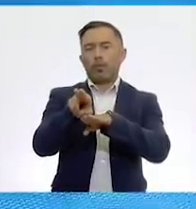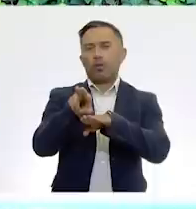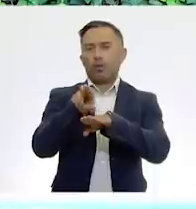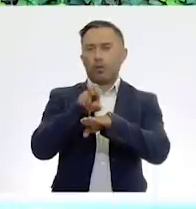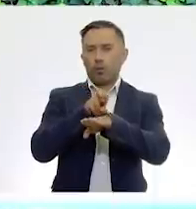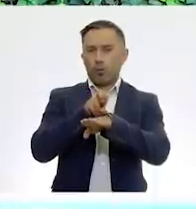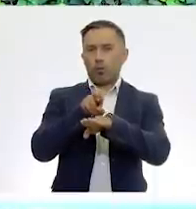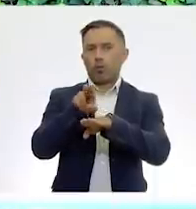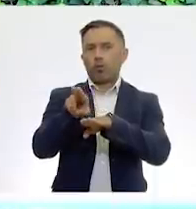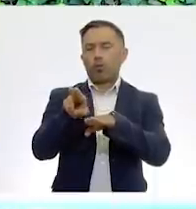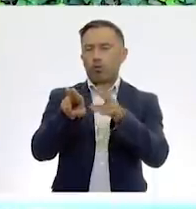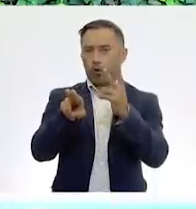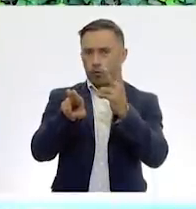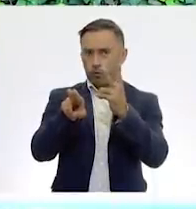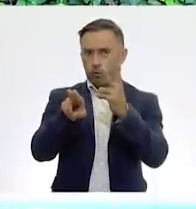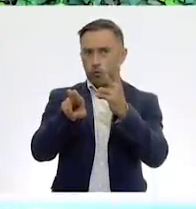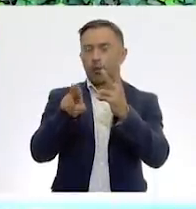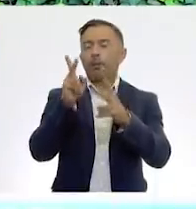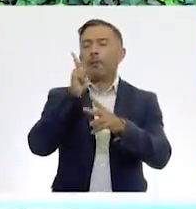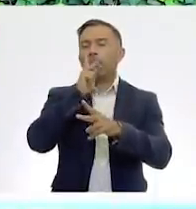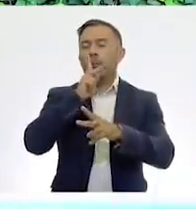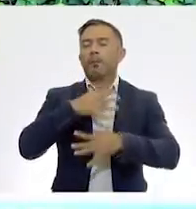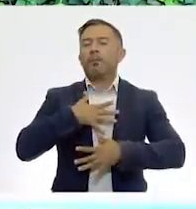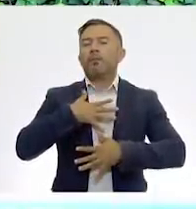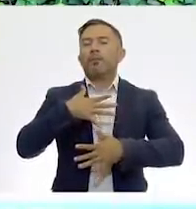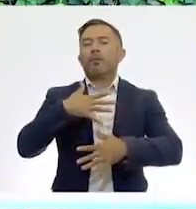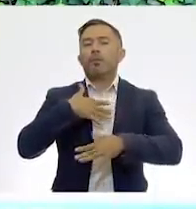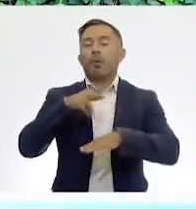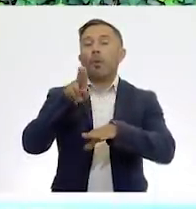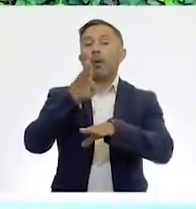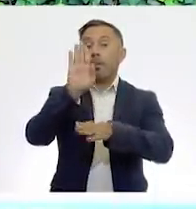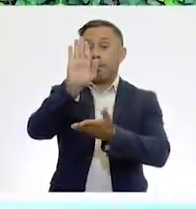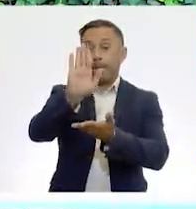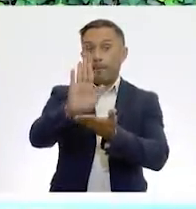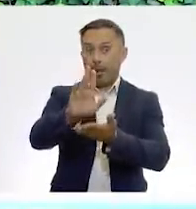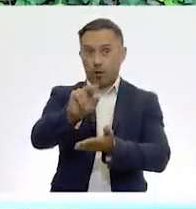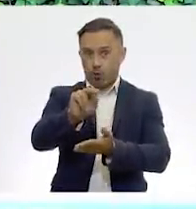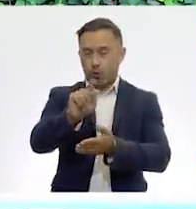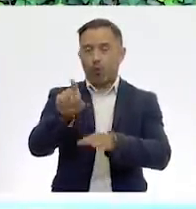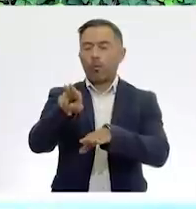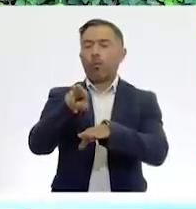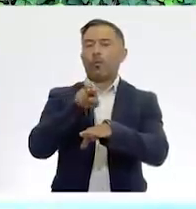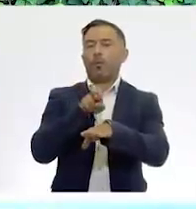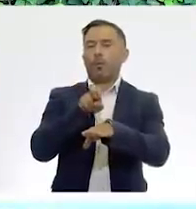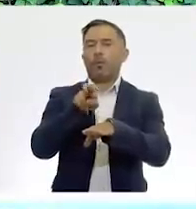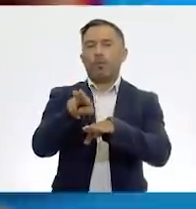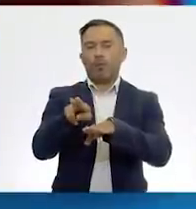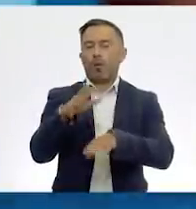2, respira. Trata de que no peguen tus talones. Muy bien.